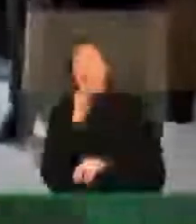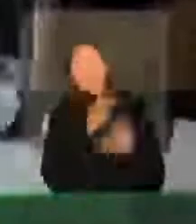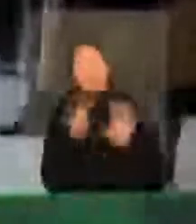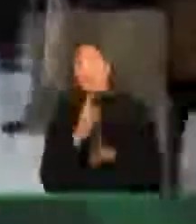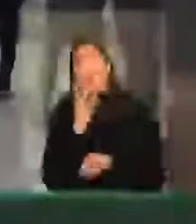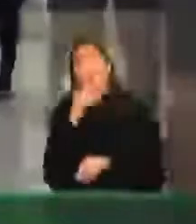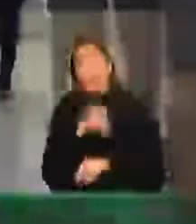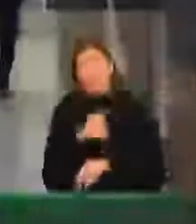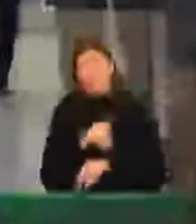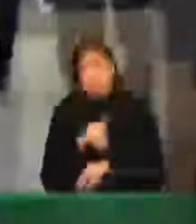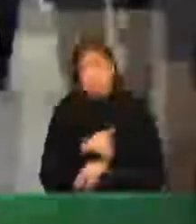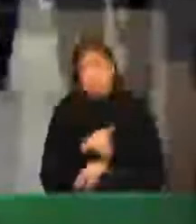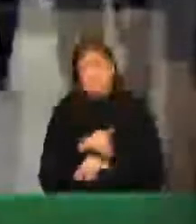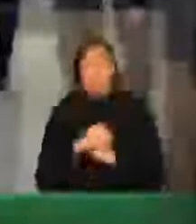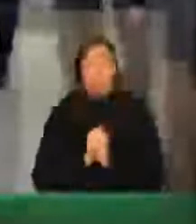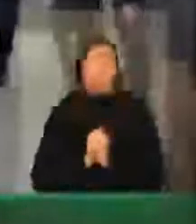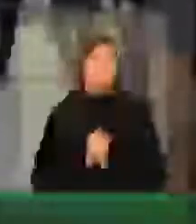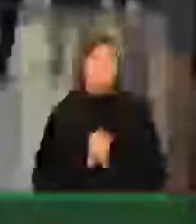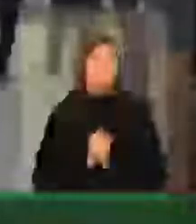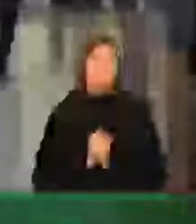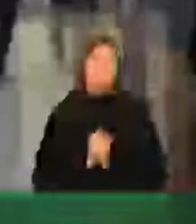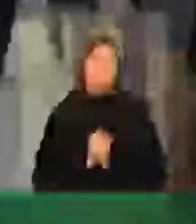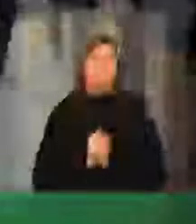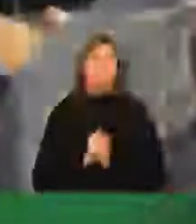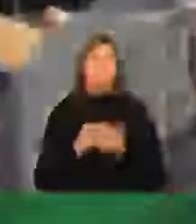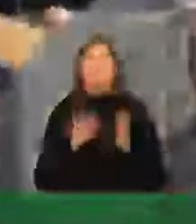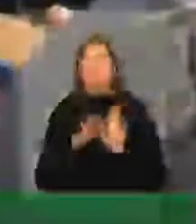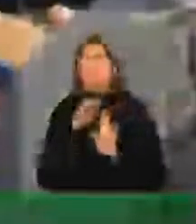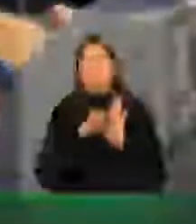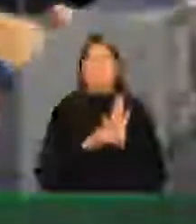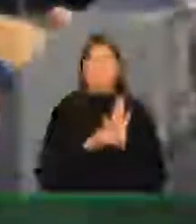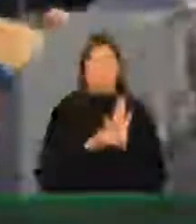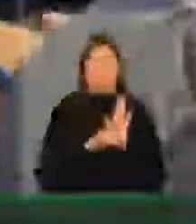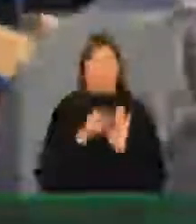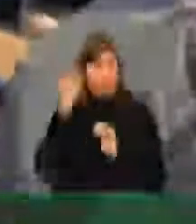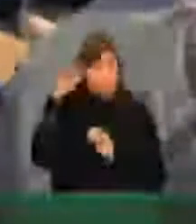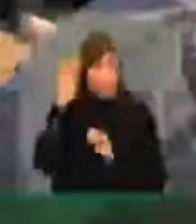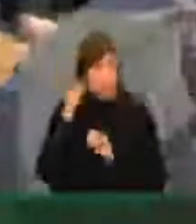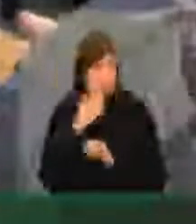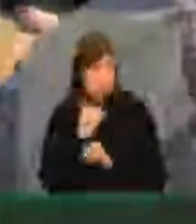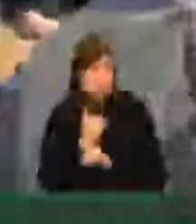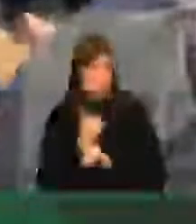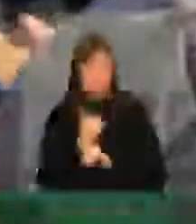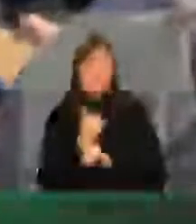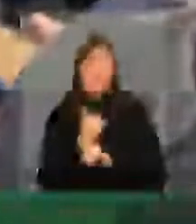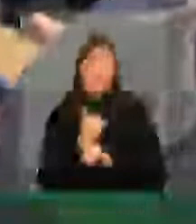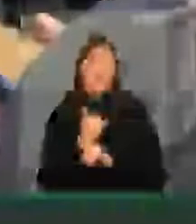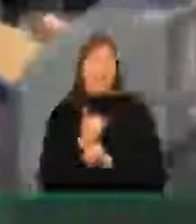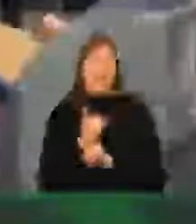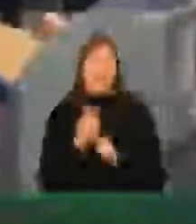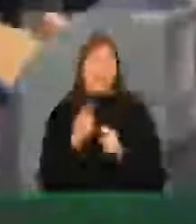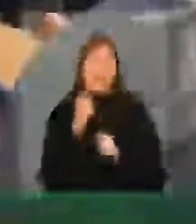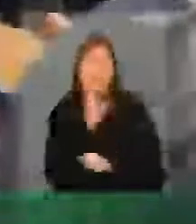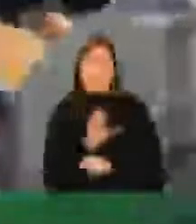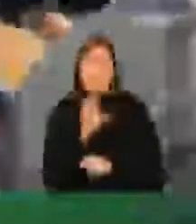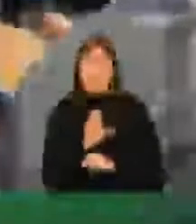Paganini explicó el funcionamiento del mecanismo. Lo que sucede con este programa Uruguay Audiovisual, el PUA, es que cuando la empresa o la